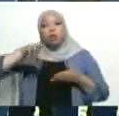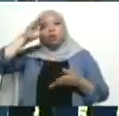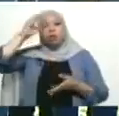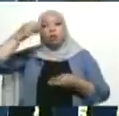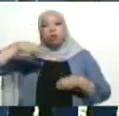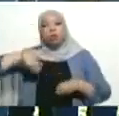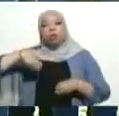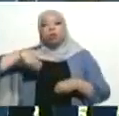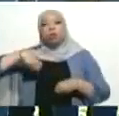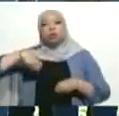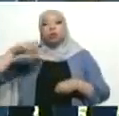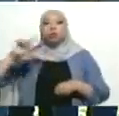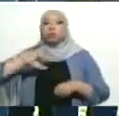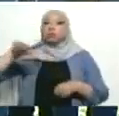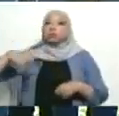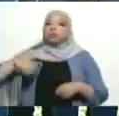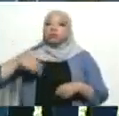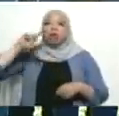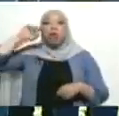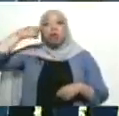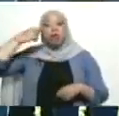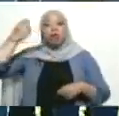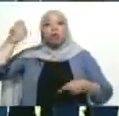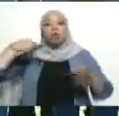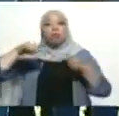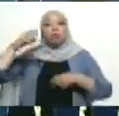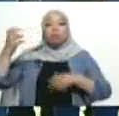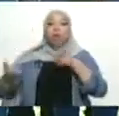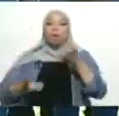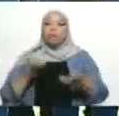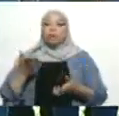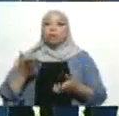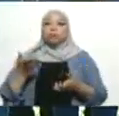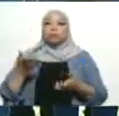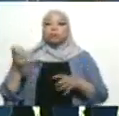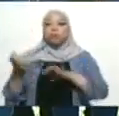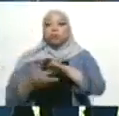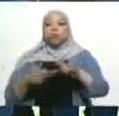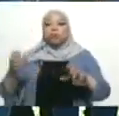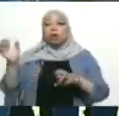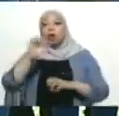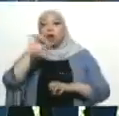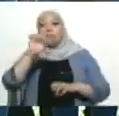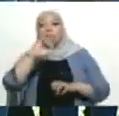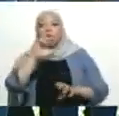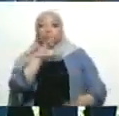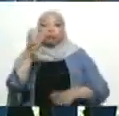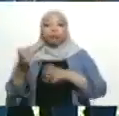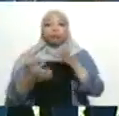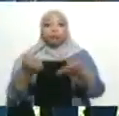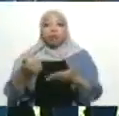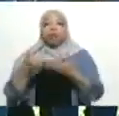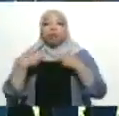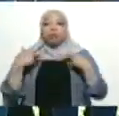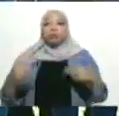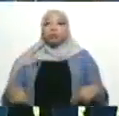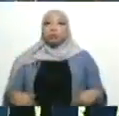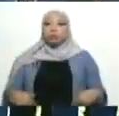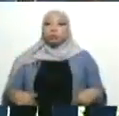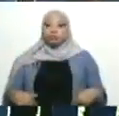estaban escribiendo? Que nosotros le metimos candela a los camiones de ayuda humanitaria. Eso fue lo primero que